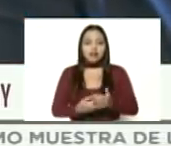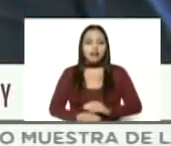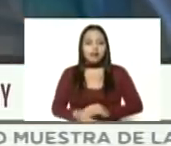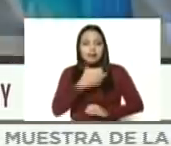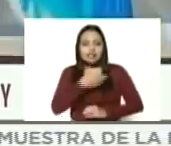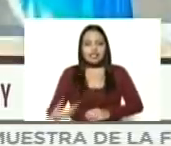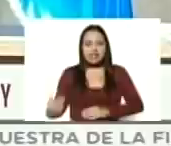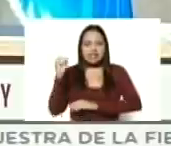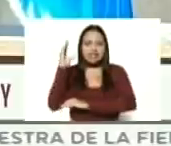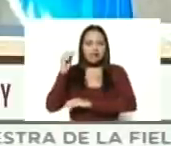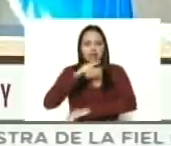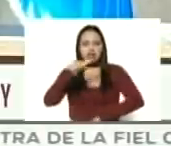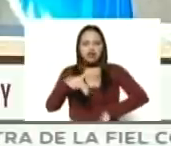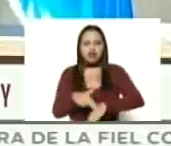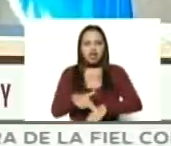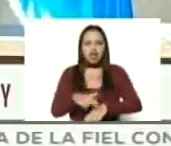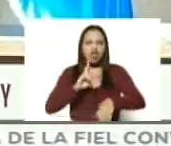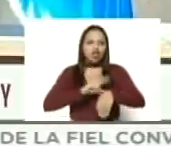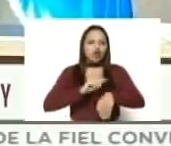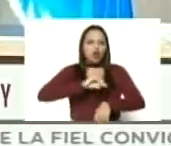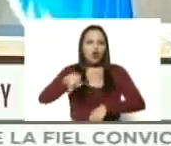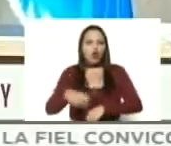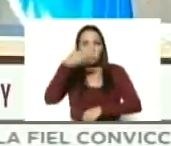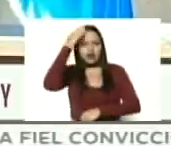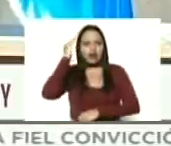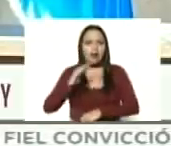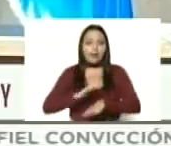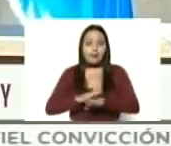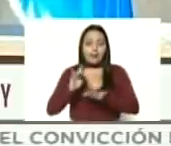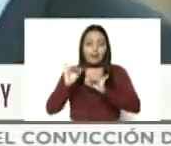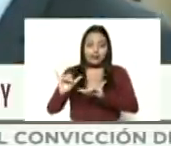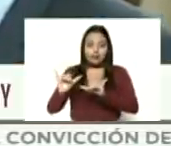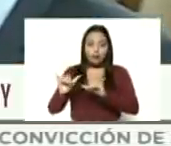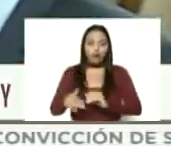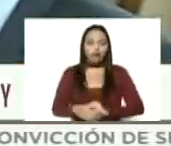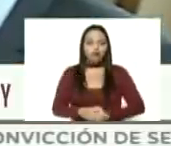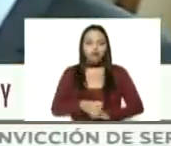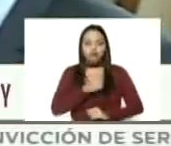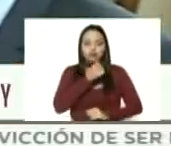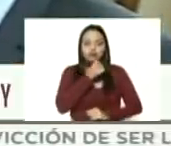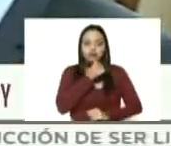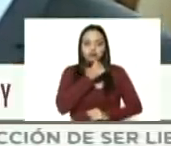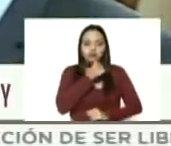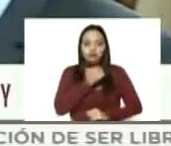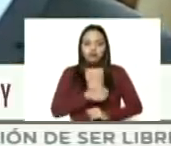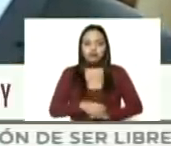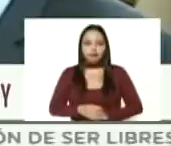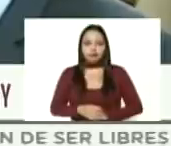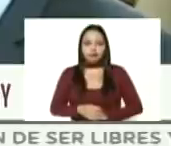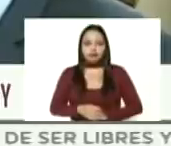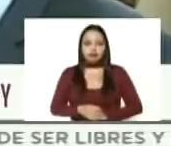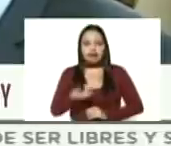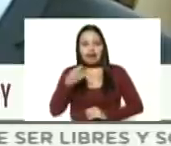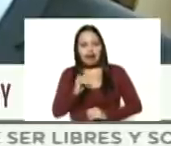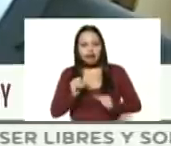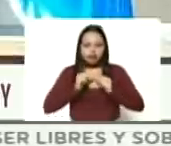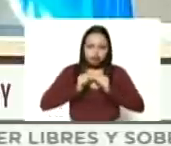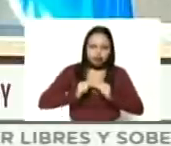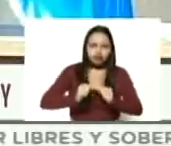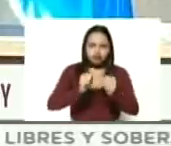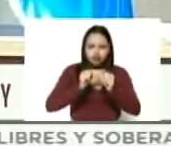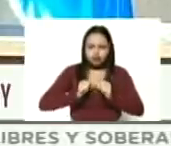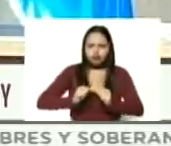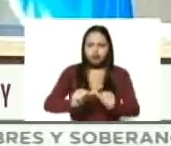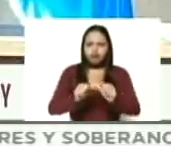Nacional, doctor Jorge Rodríguez, porque personalmente se ha empeñado en que